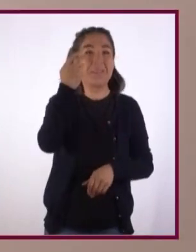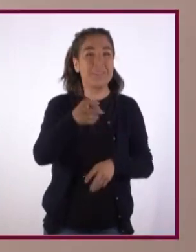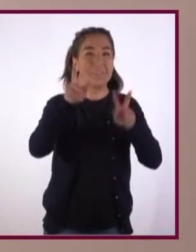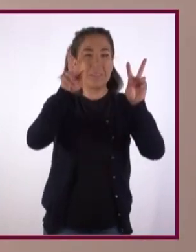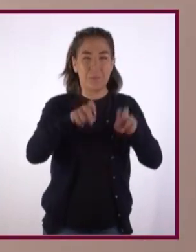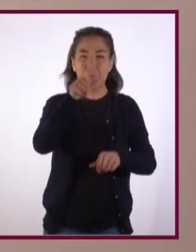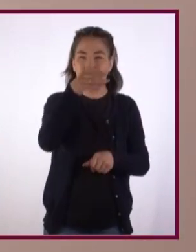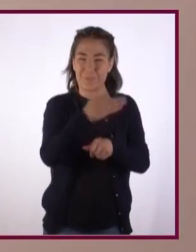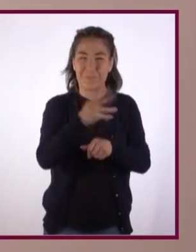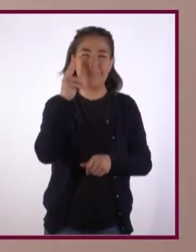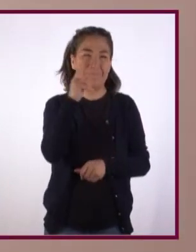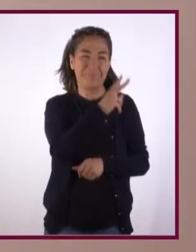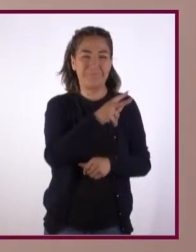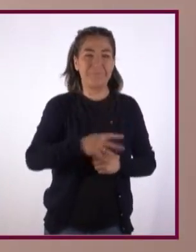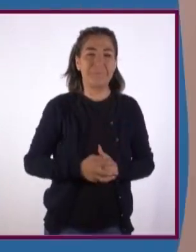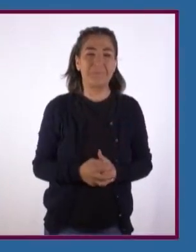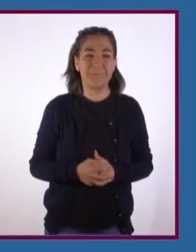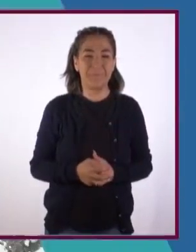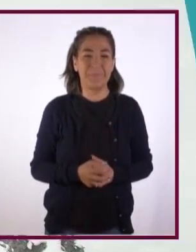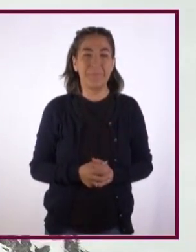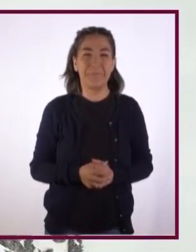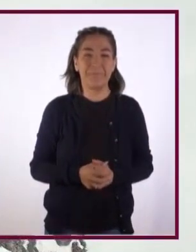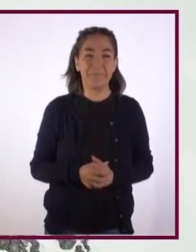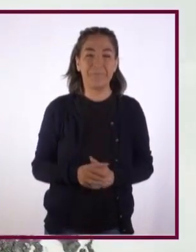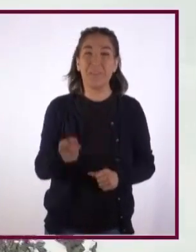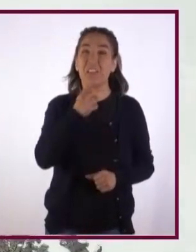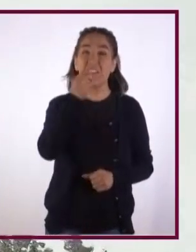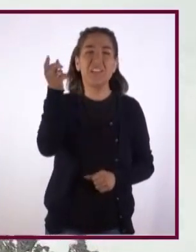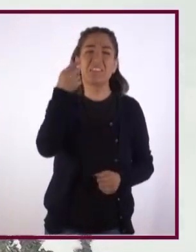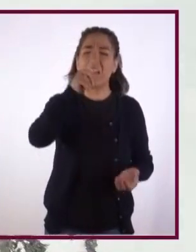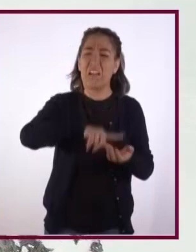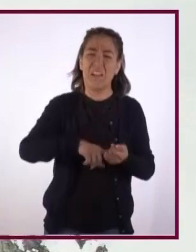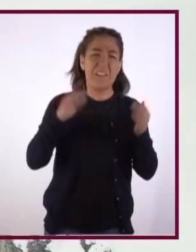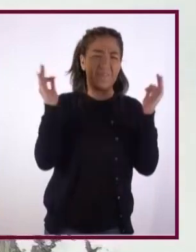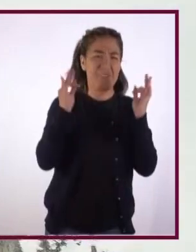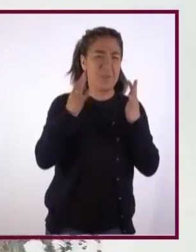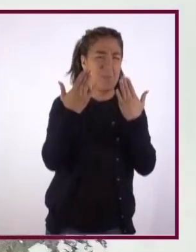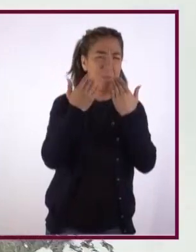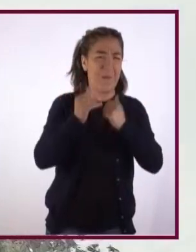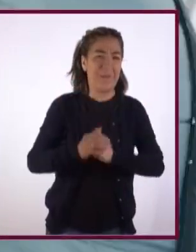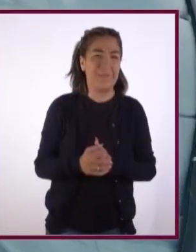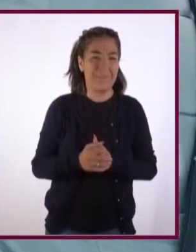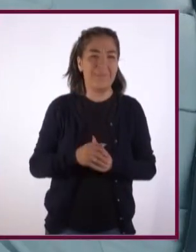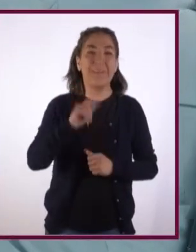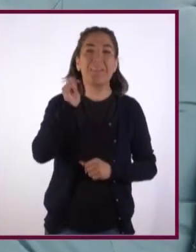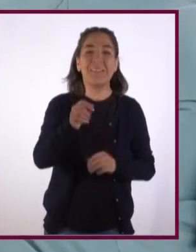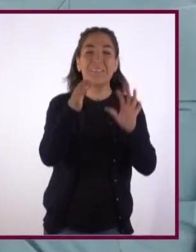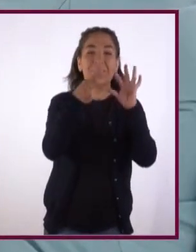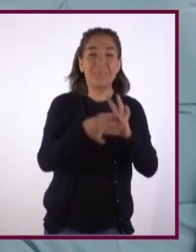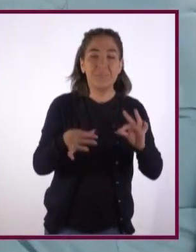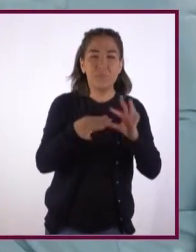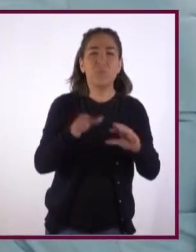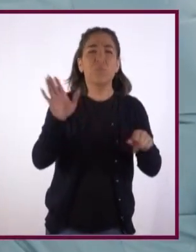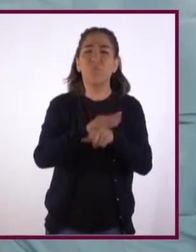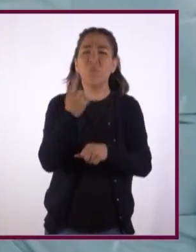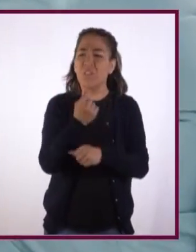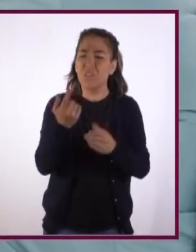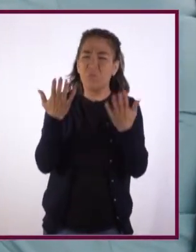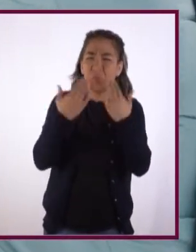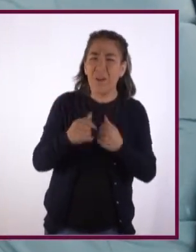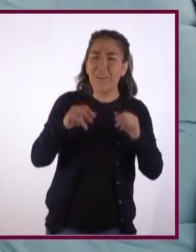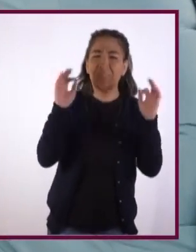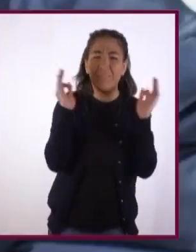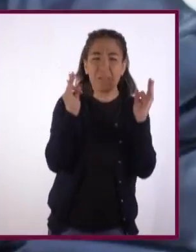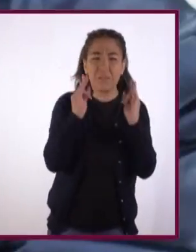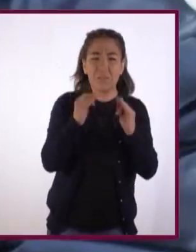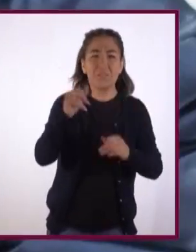tema, te invito a ver la siguiente cápsula. Dicen que el frío no existe, al menos no por definición. Pero, ¿por qué no